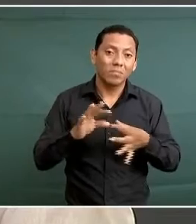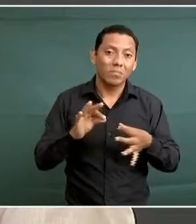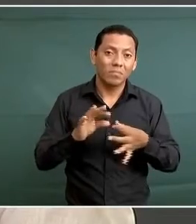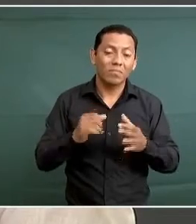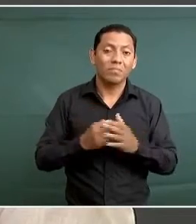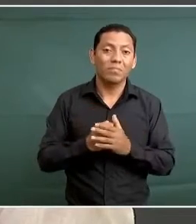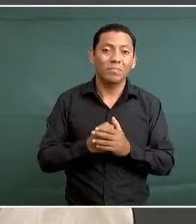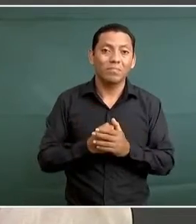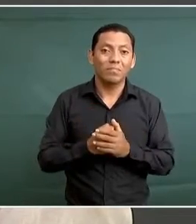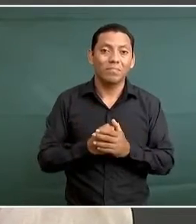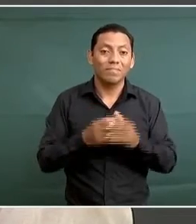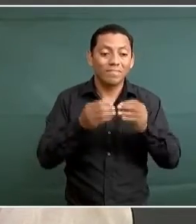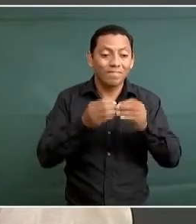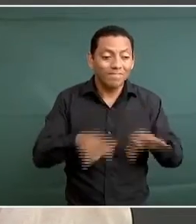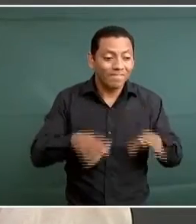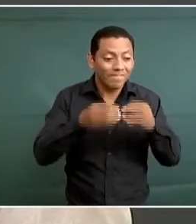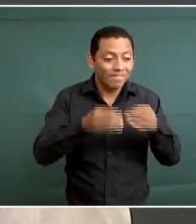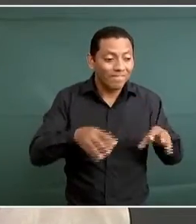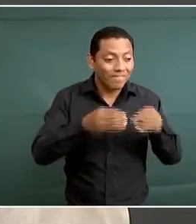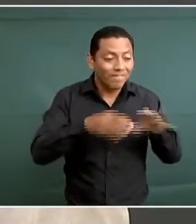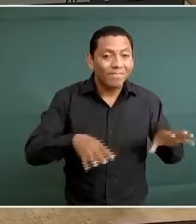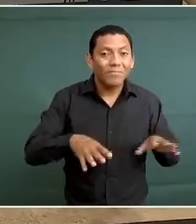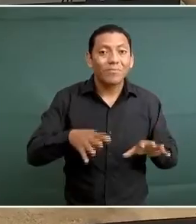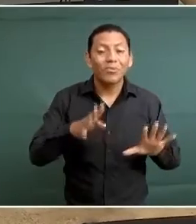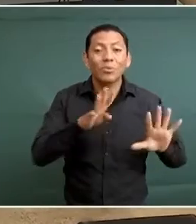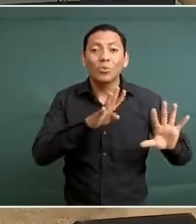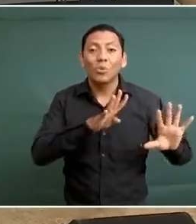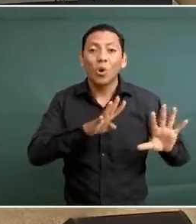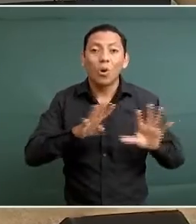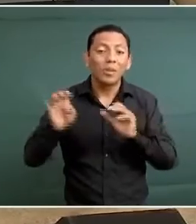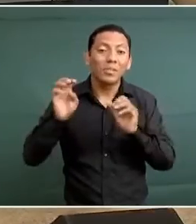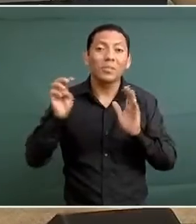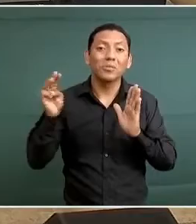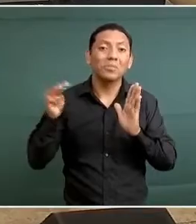alrededor de novecientos mil empleos